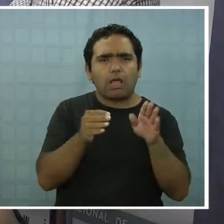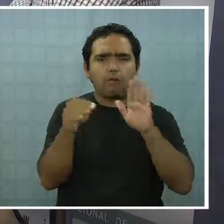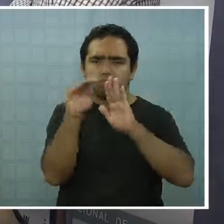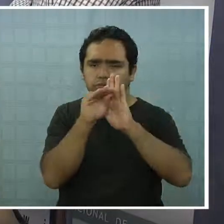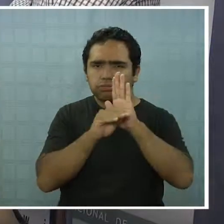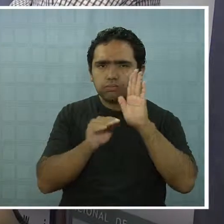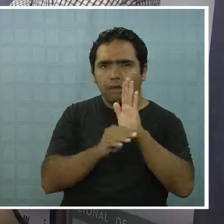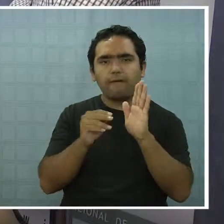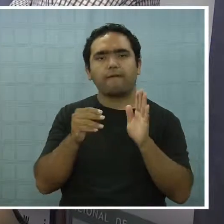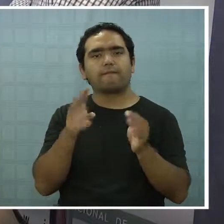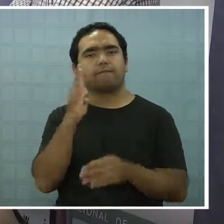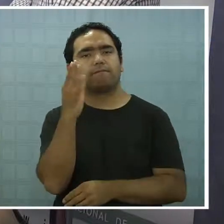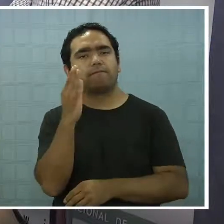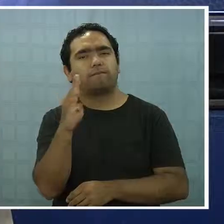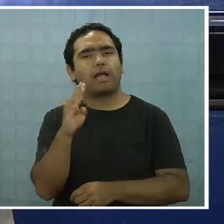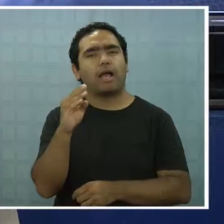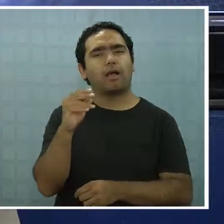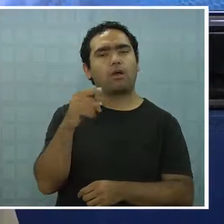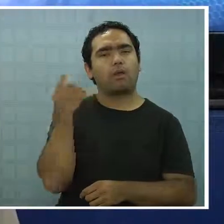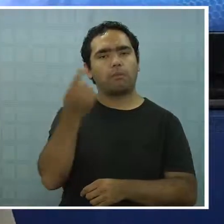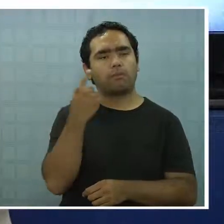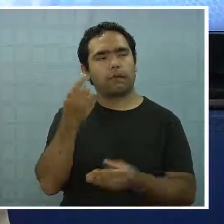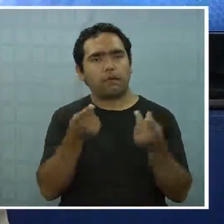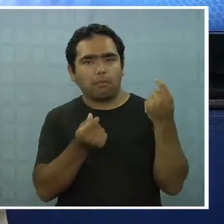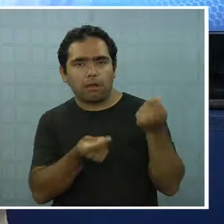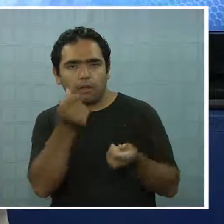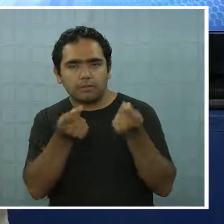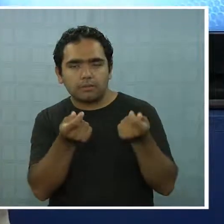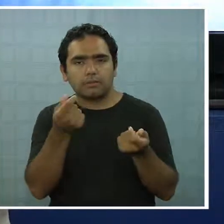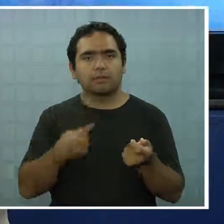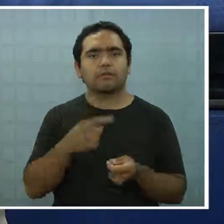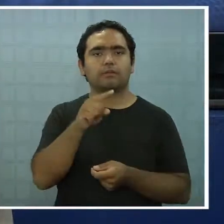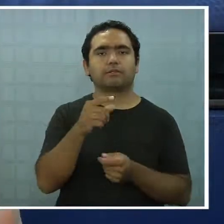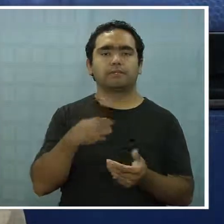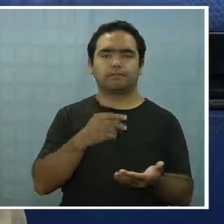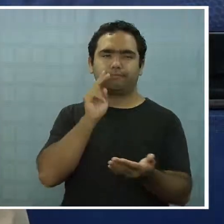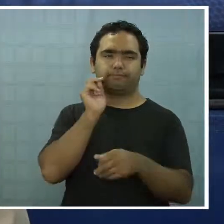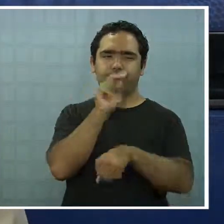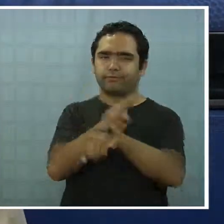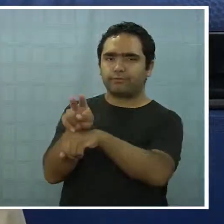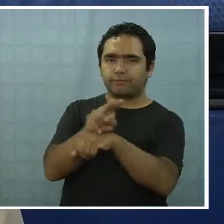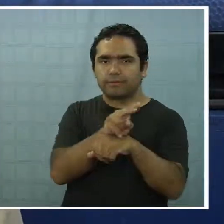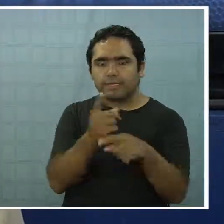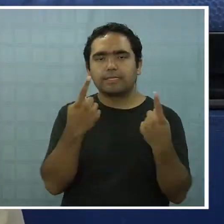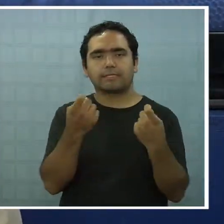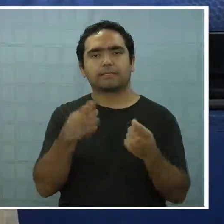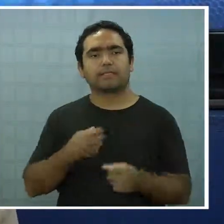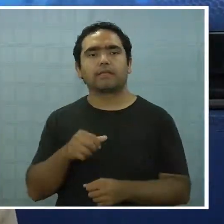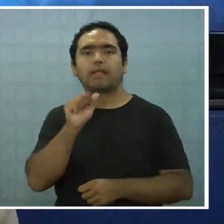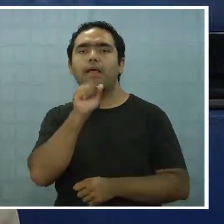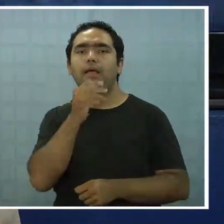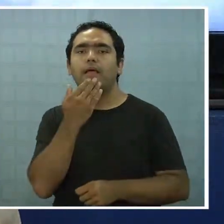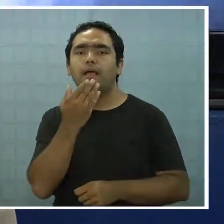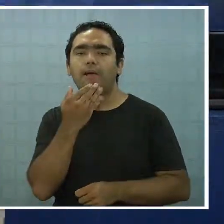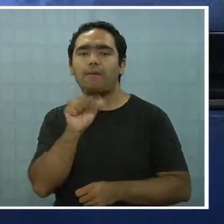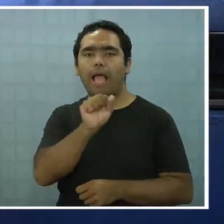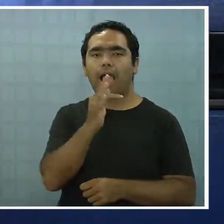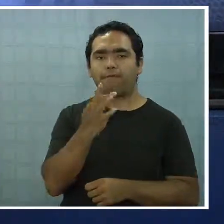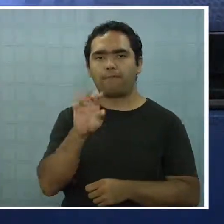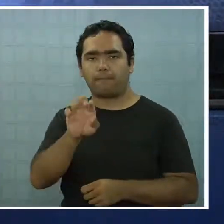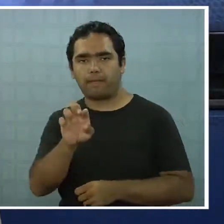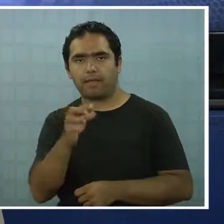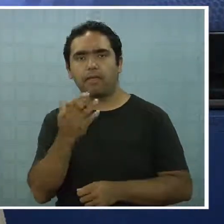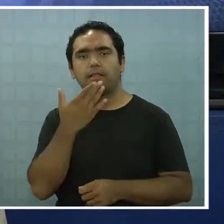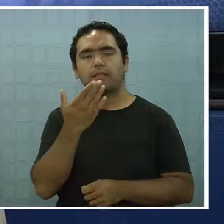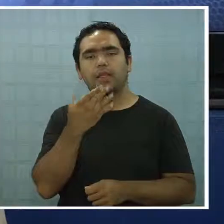efectivamente. Entonces, es importante la comisión y ver ahí algunas medidas inmediatas. Bueno, de luego la AFP estatal tiene ese sentido y ver